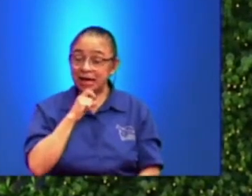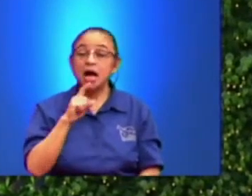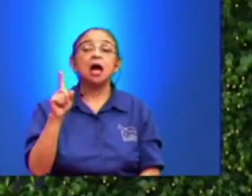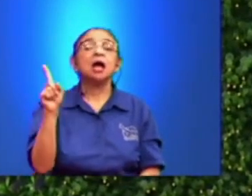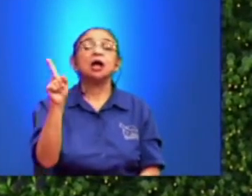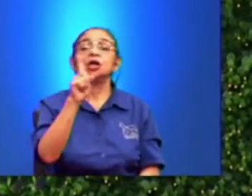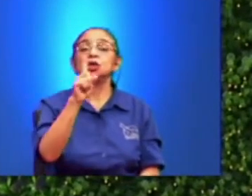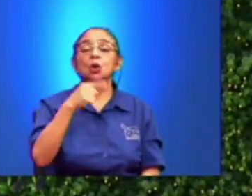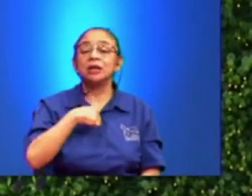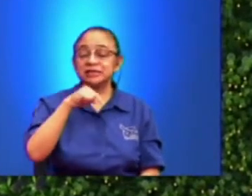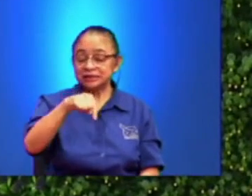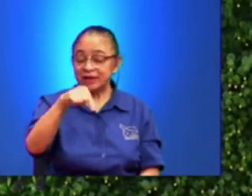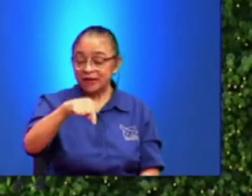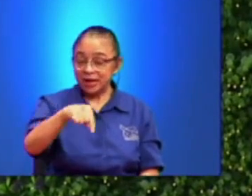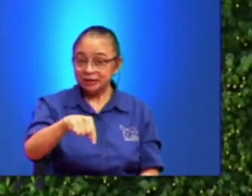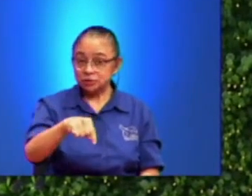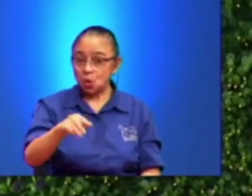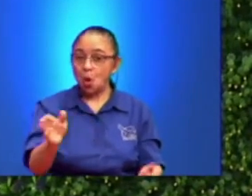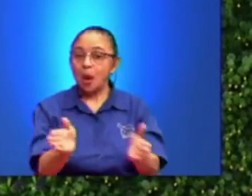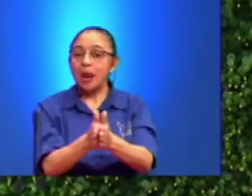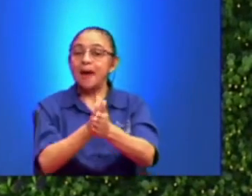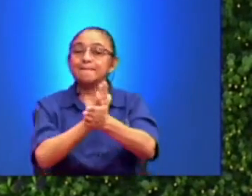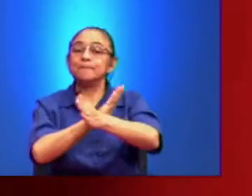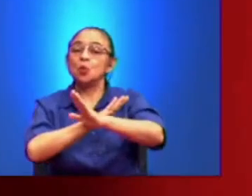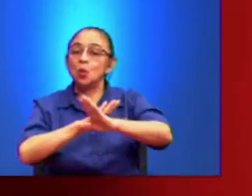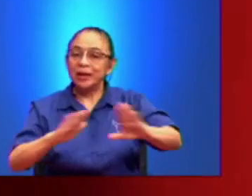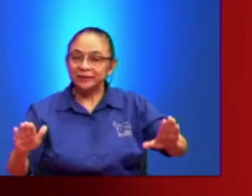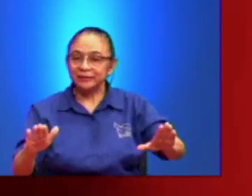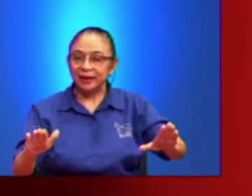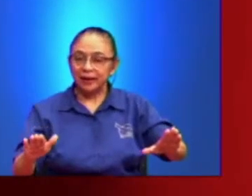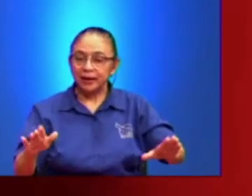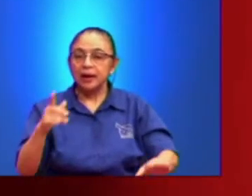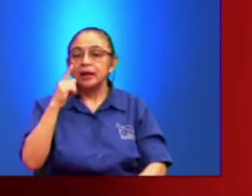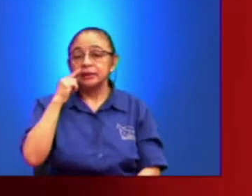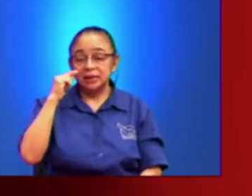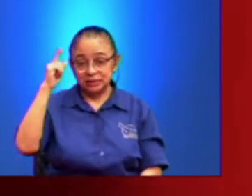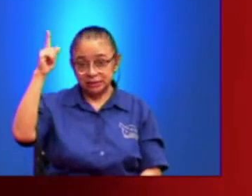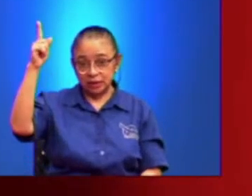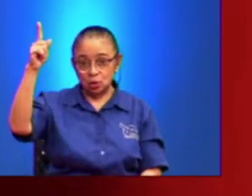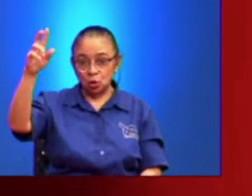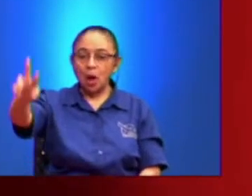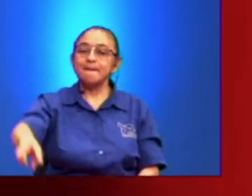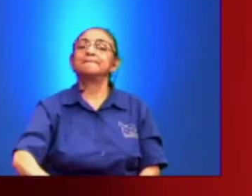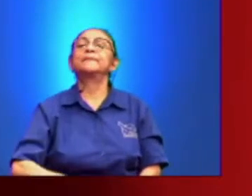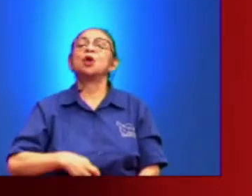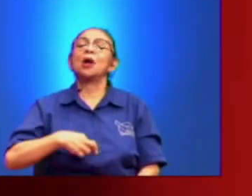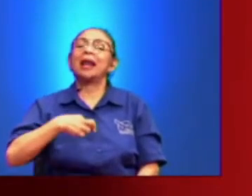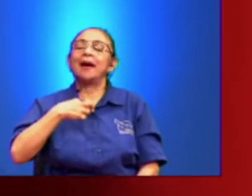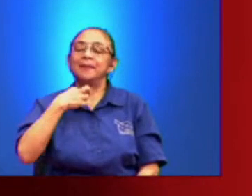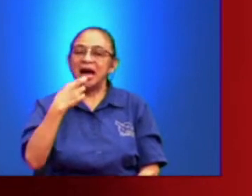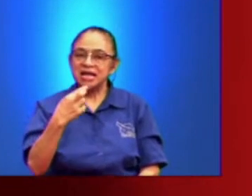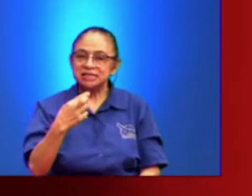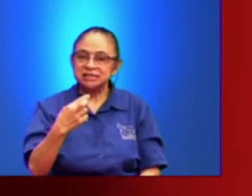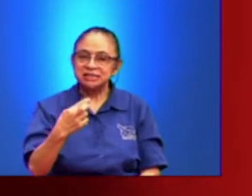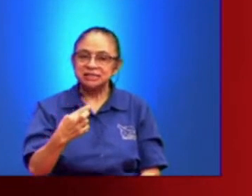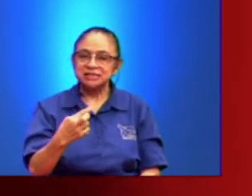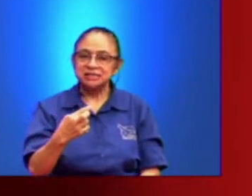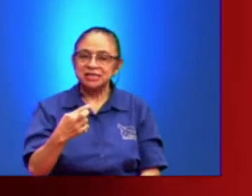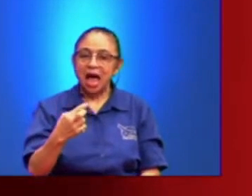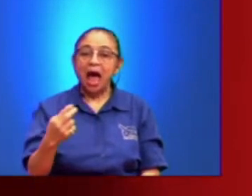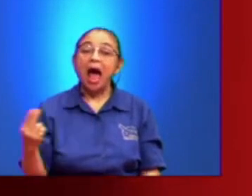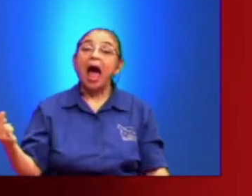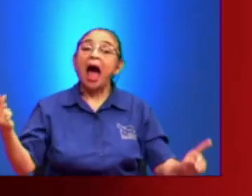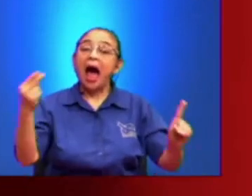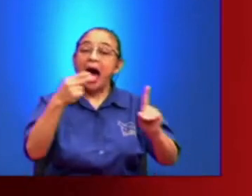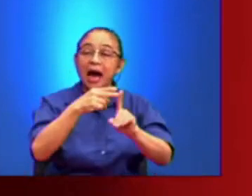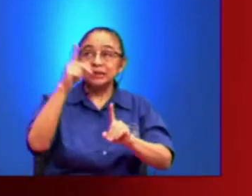estaba esto la muerte del señor proclamáis él hasta que él